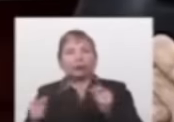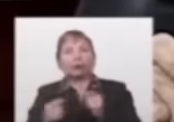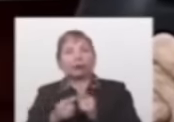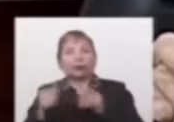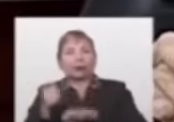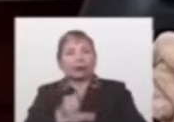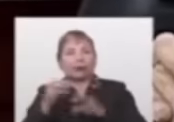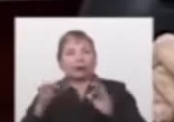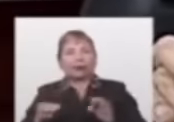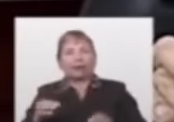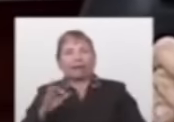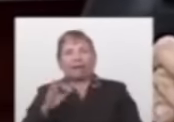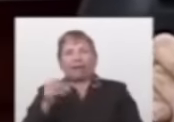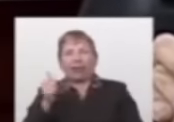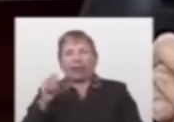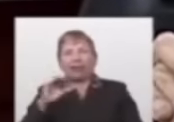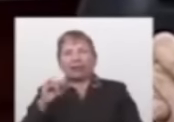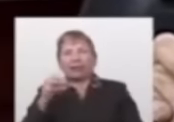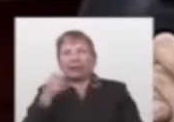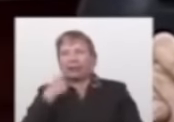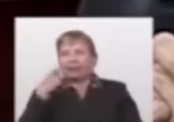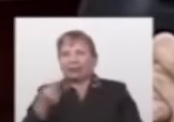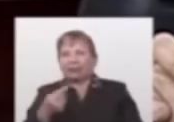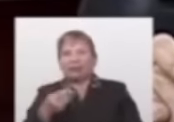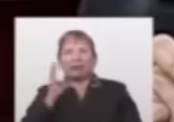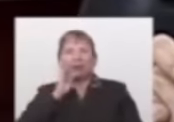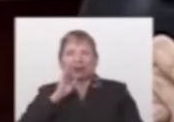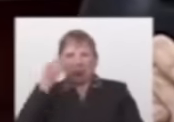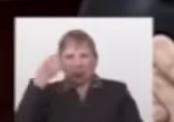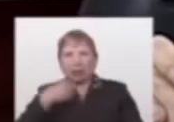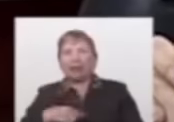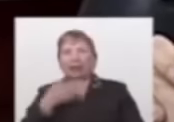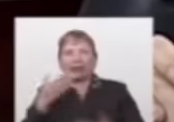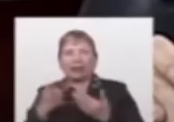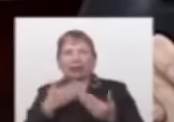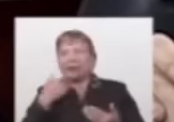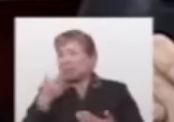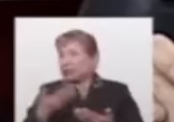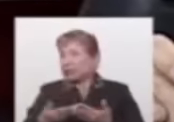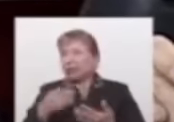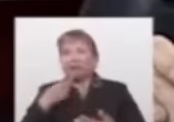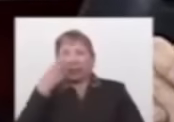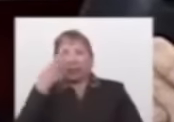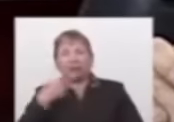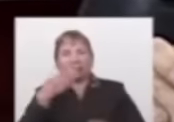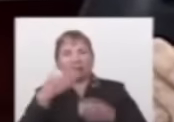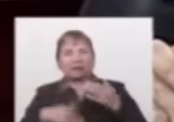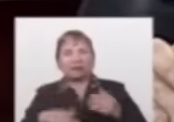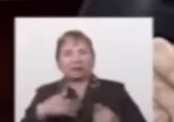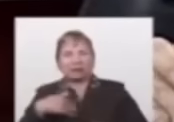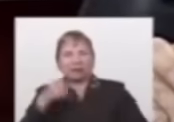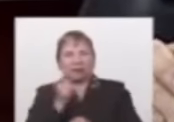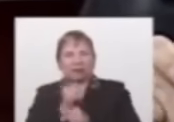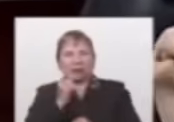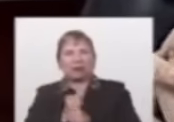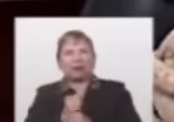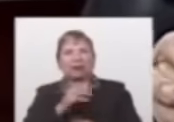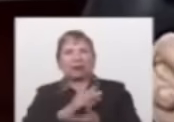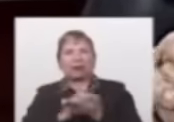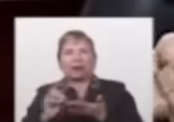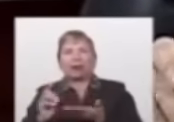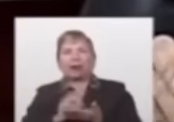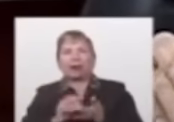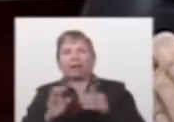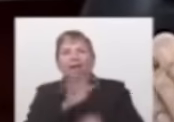Hacer afirmaciones falacias, qué fácil es. Manchar honras, qué fácil es. Pero fíjense, mi labor es impecable dentro